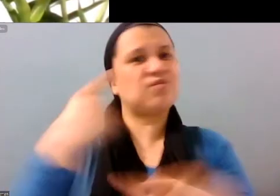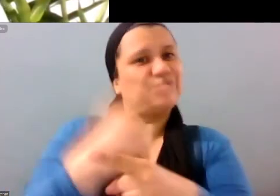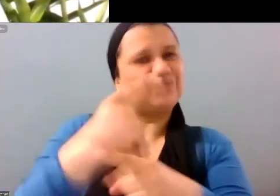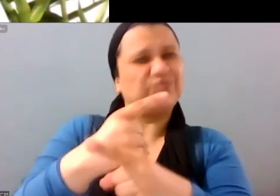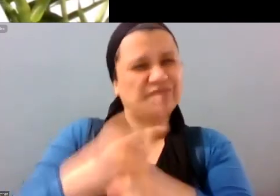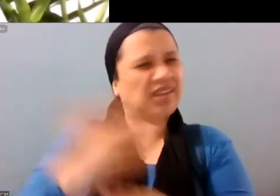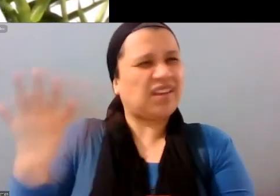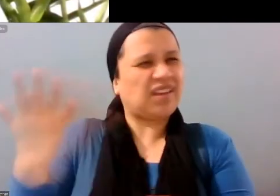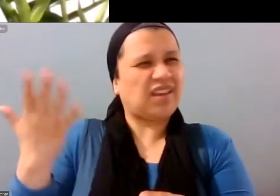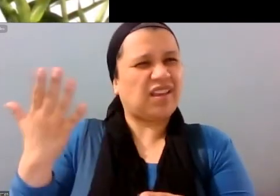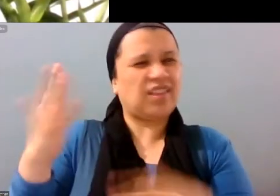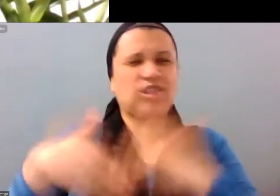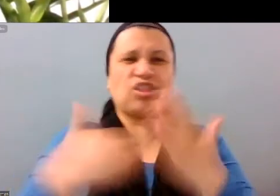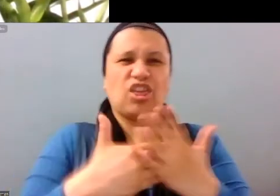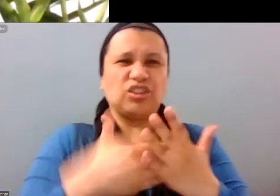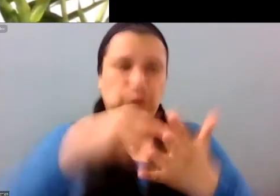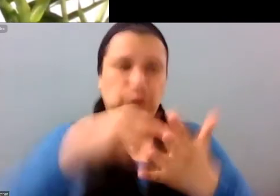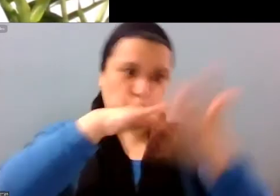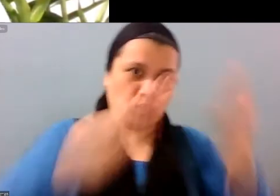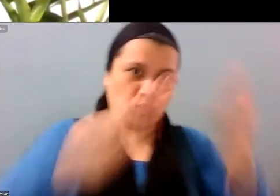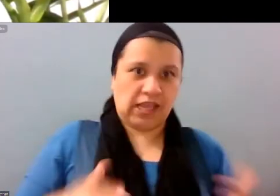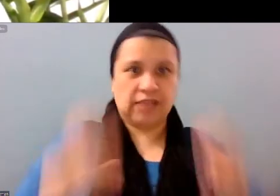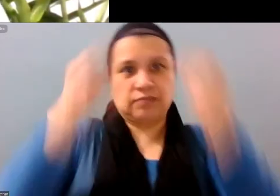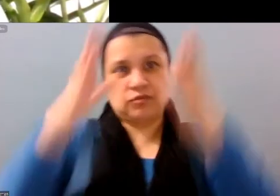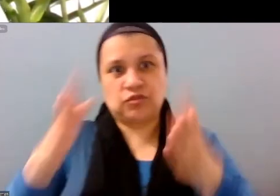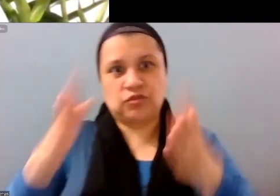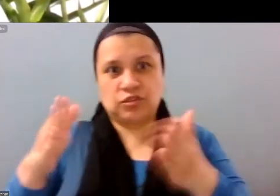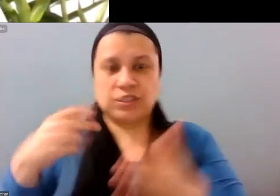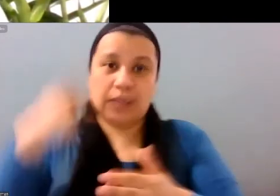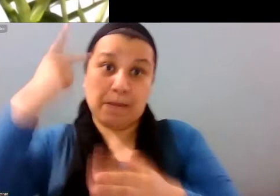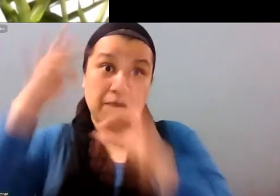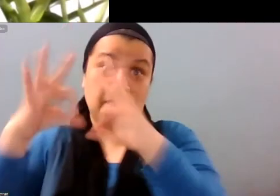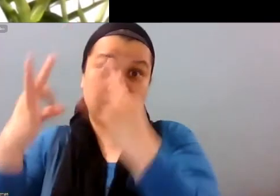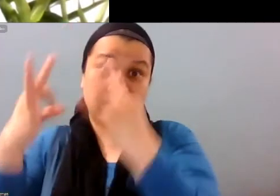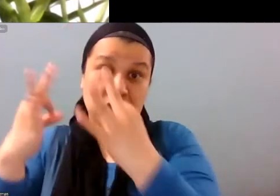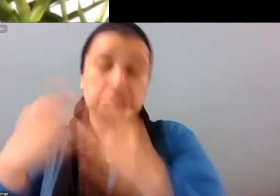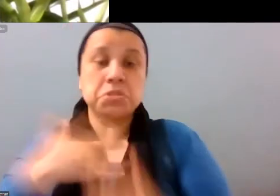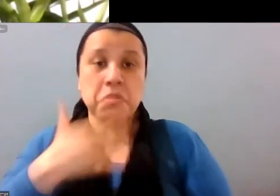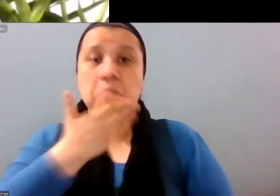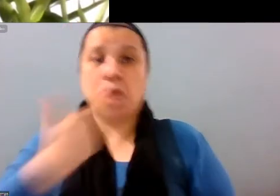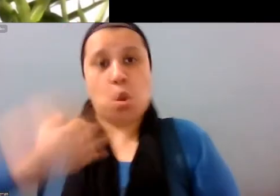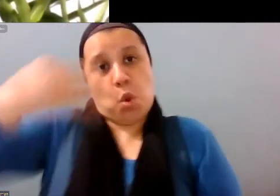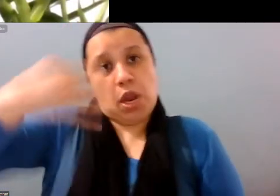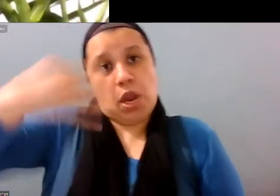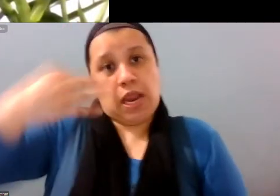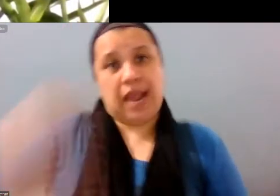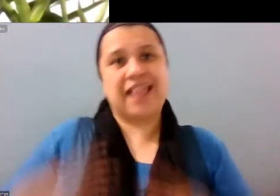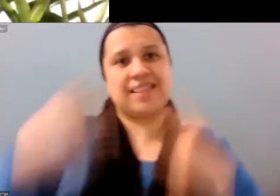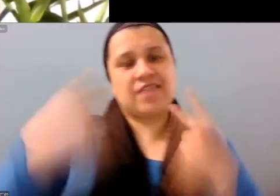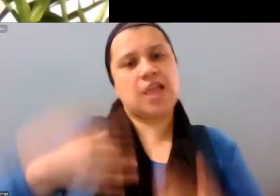estudiantes docentes padres de familia podamos tener la mejor calidad de vida y la mejor calidad de enseñanza